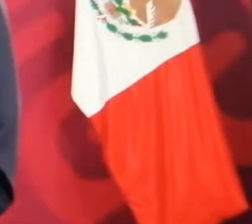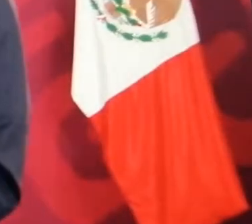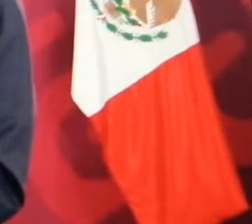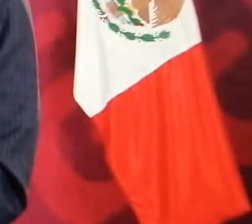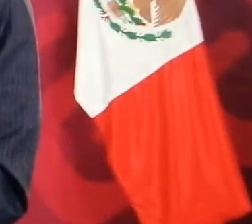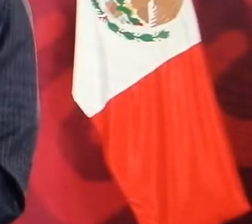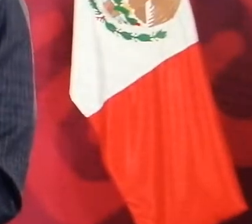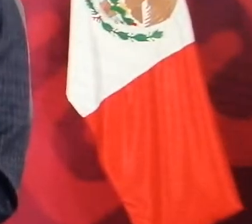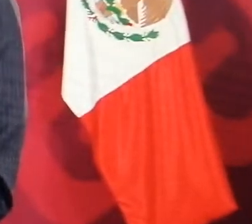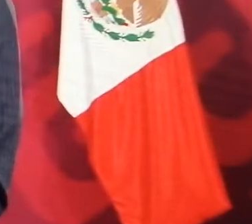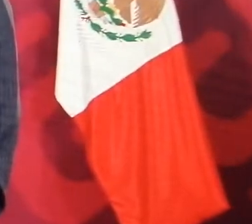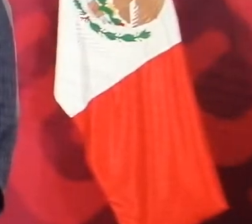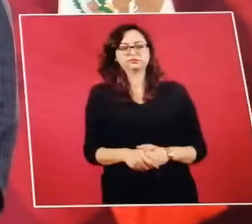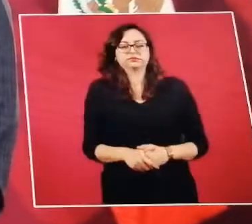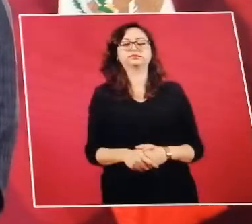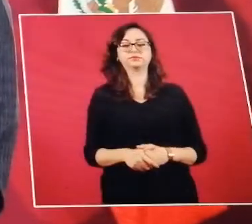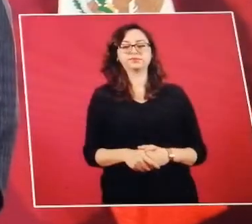simulación,